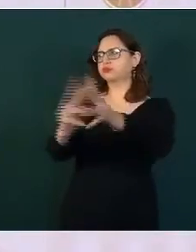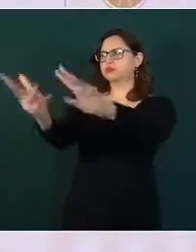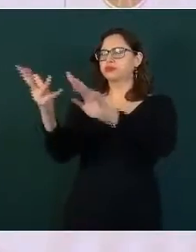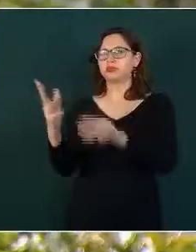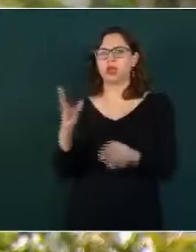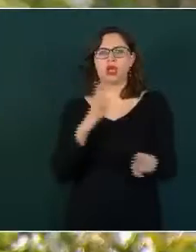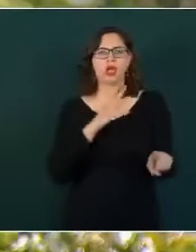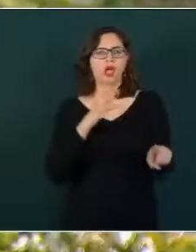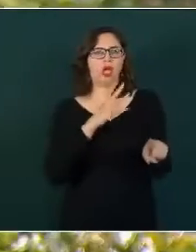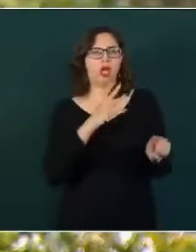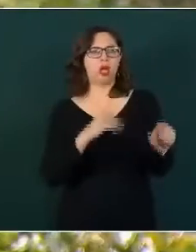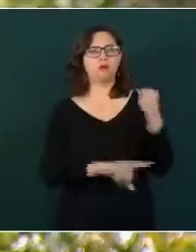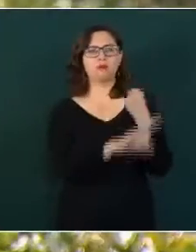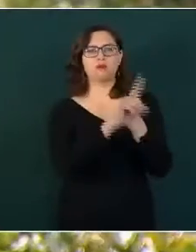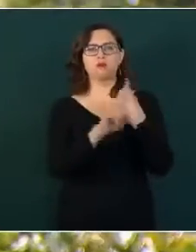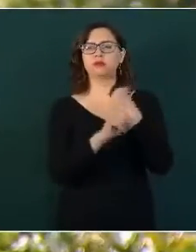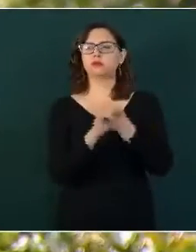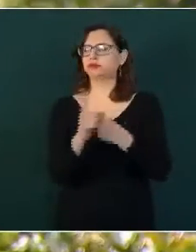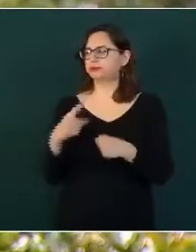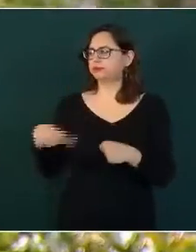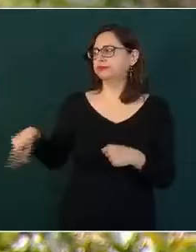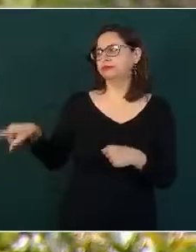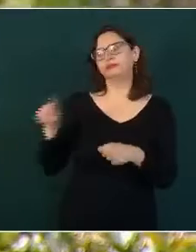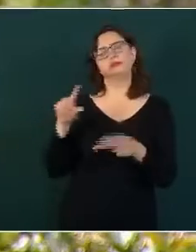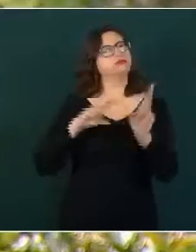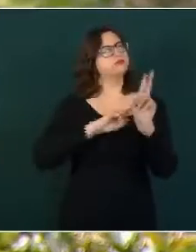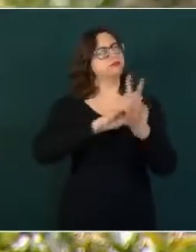violencia delictiva.